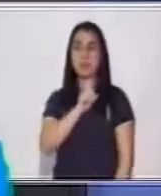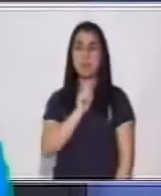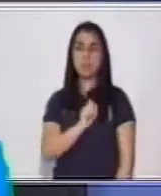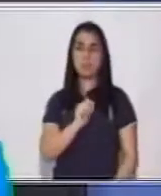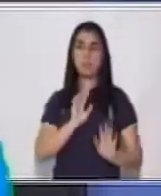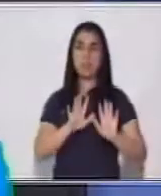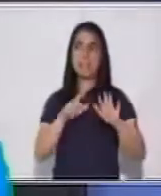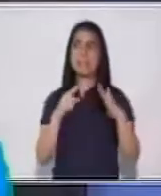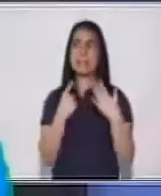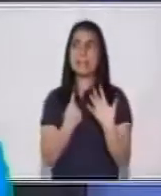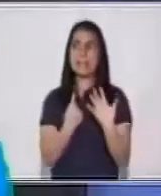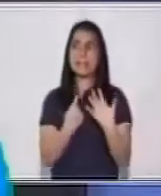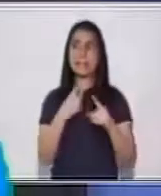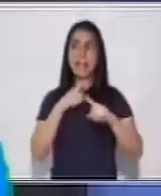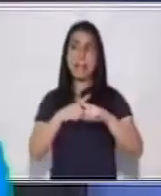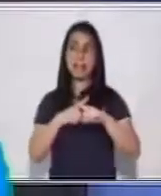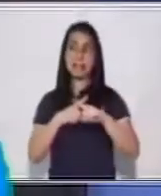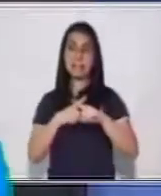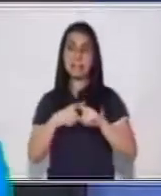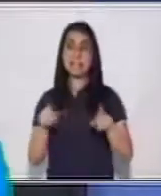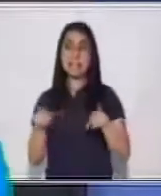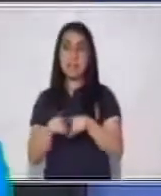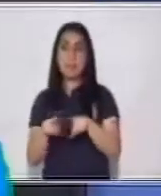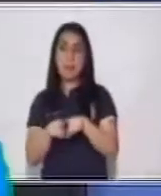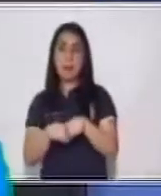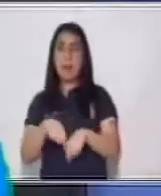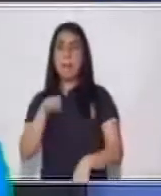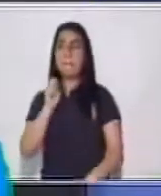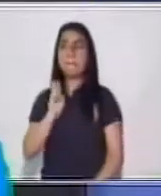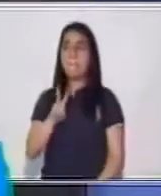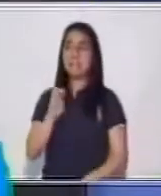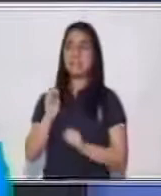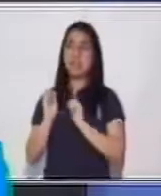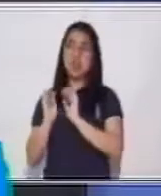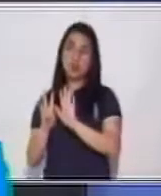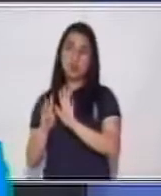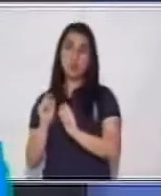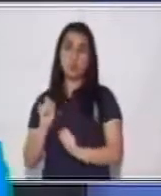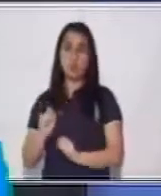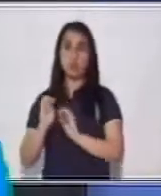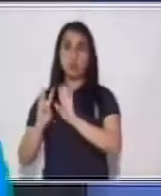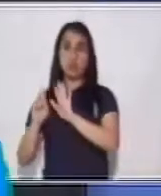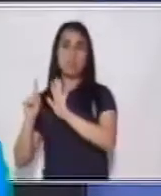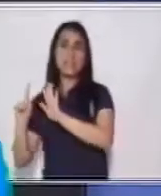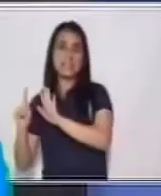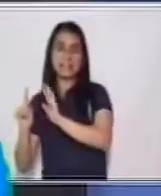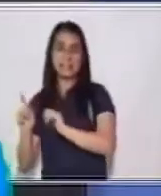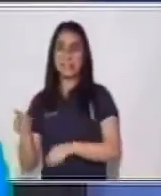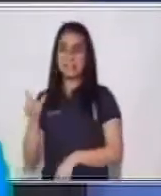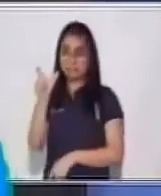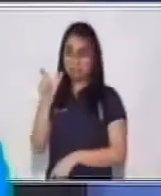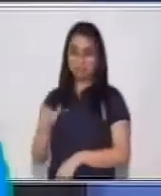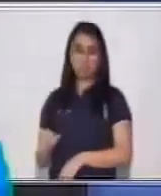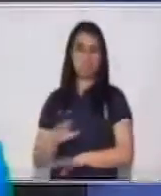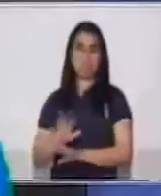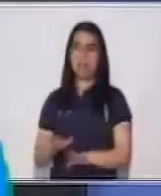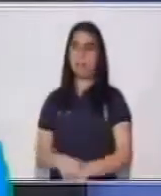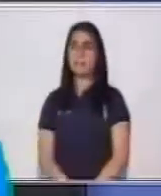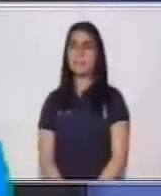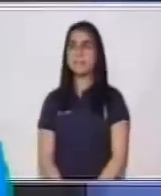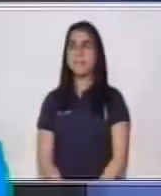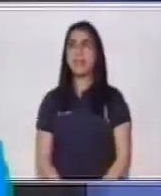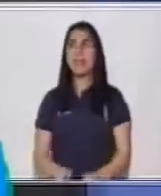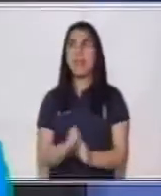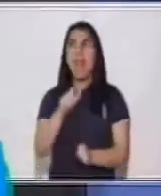28.86, y este 1.16 que está multiplicando lo paso a